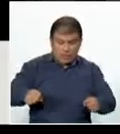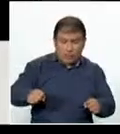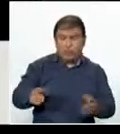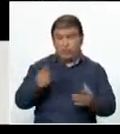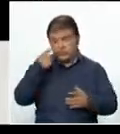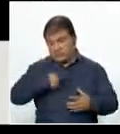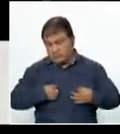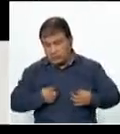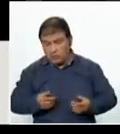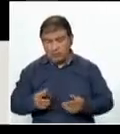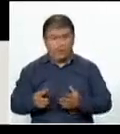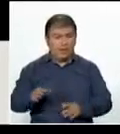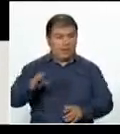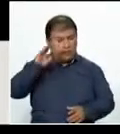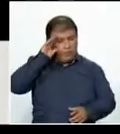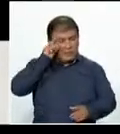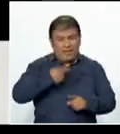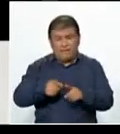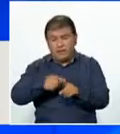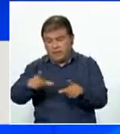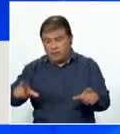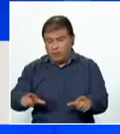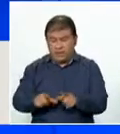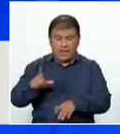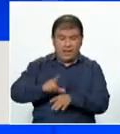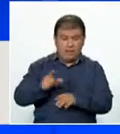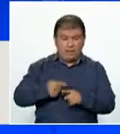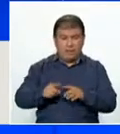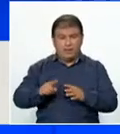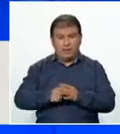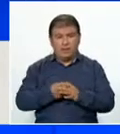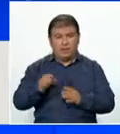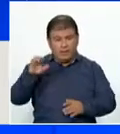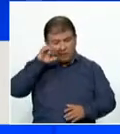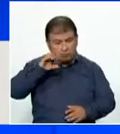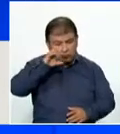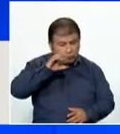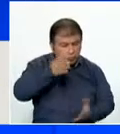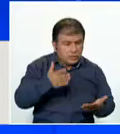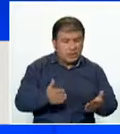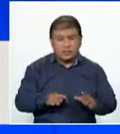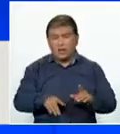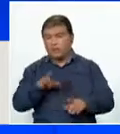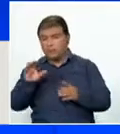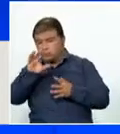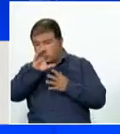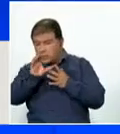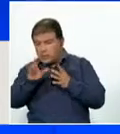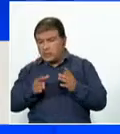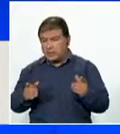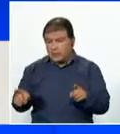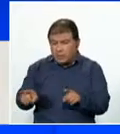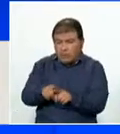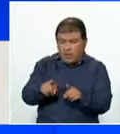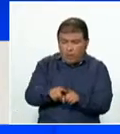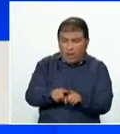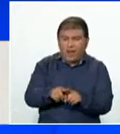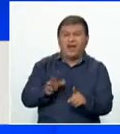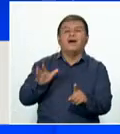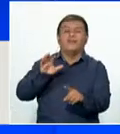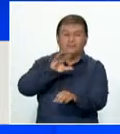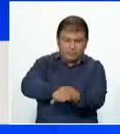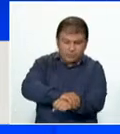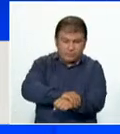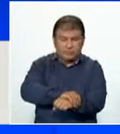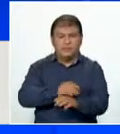ya los efectivos de diferentes zonas de Lima empiezan a buscar si es que alguna característica se repite. Entonces proceden pues